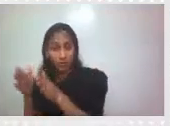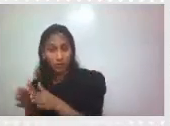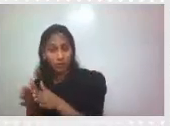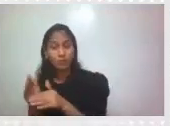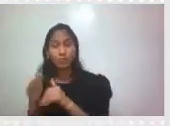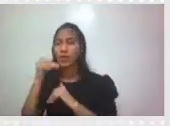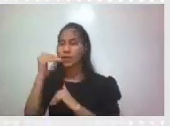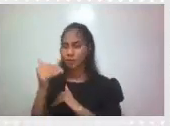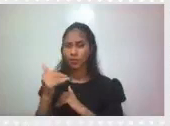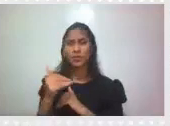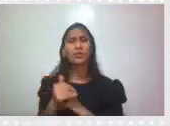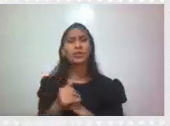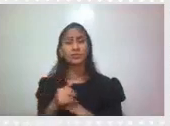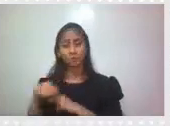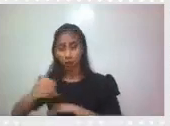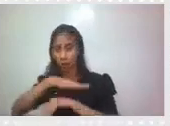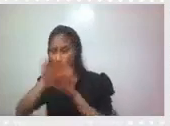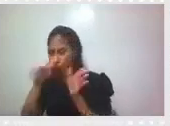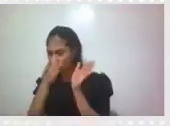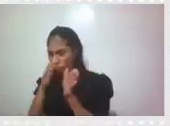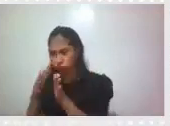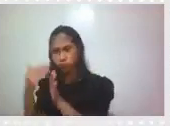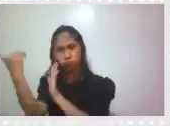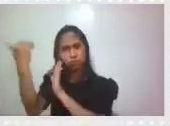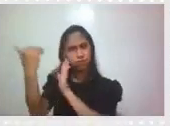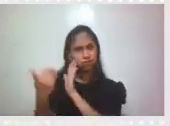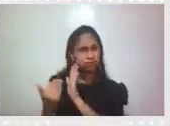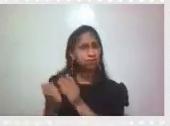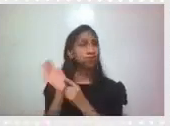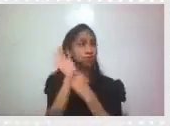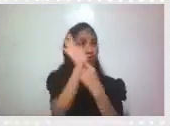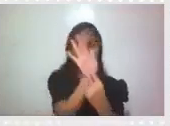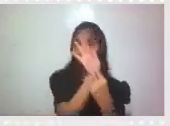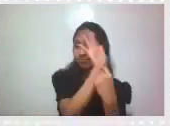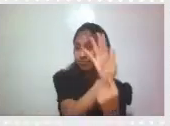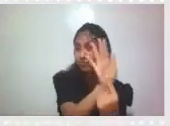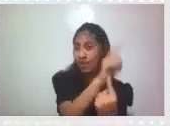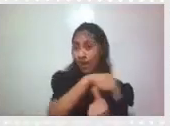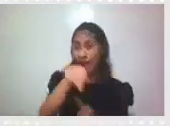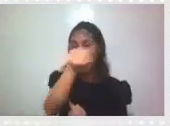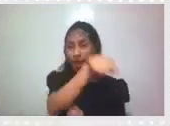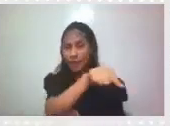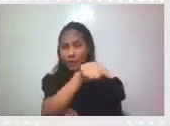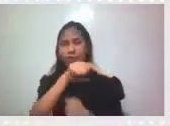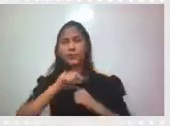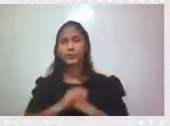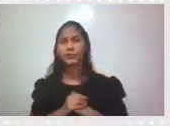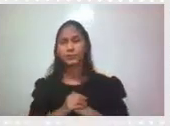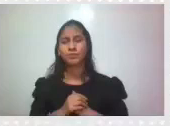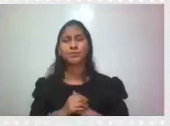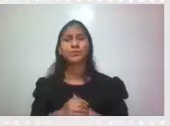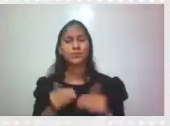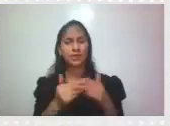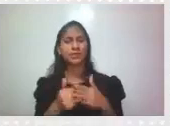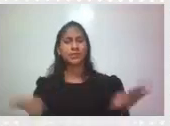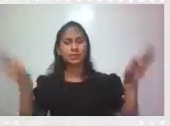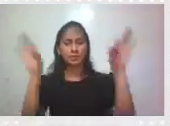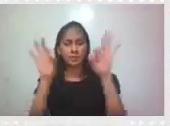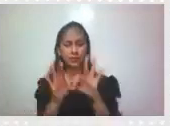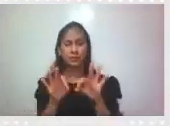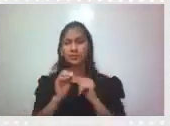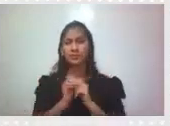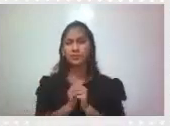llegar a una acción formativa e informativa tiene que ver con una